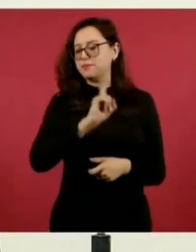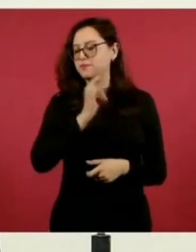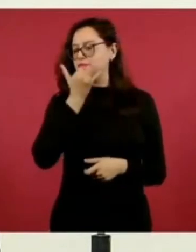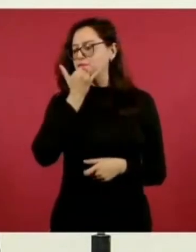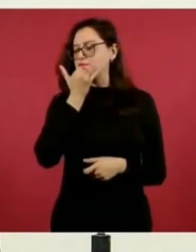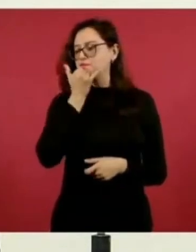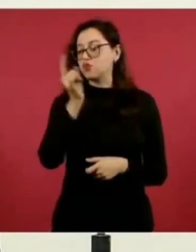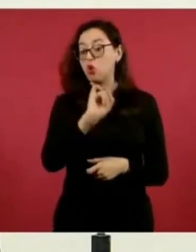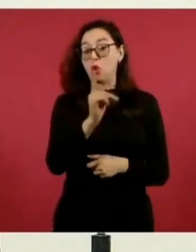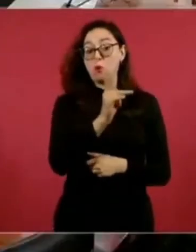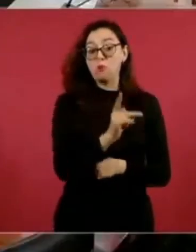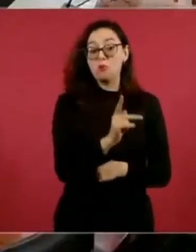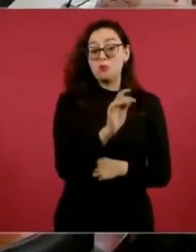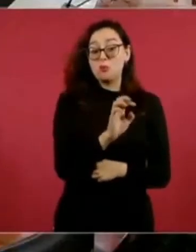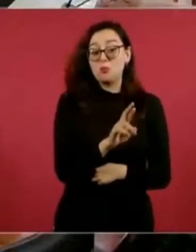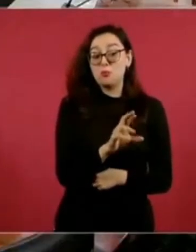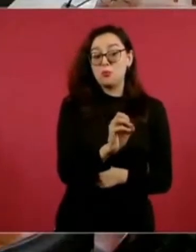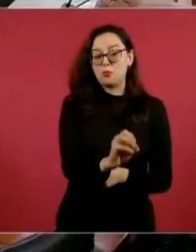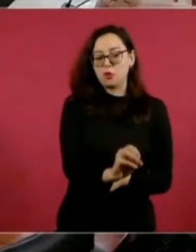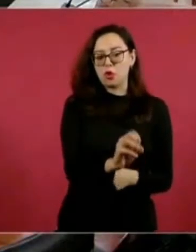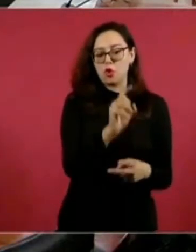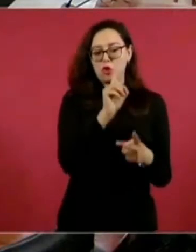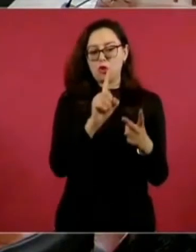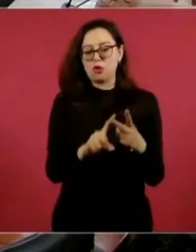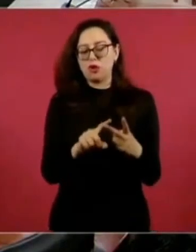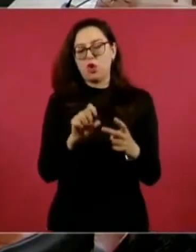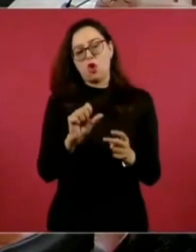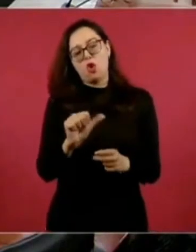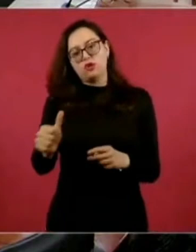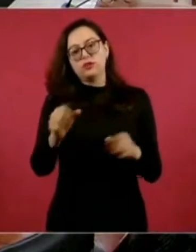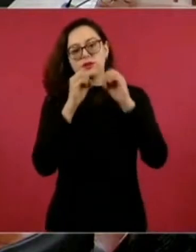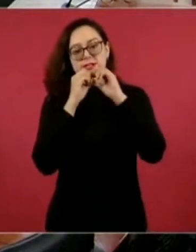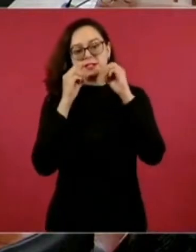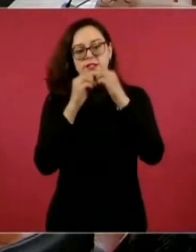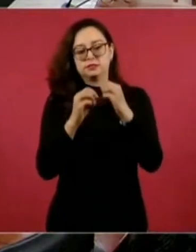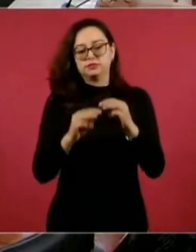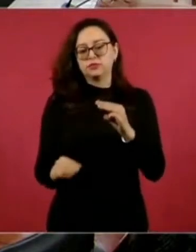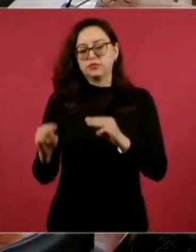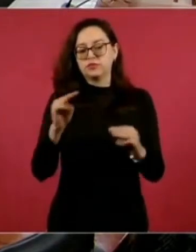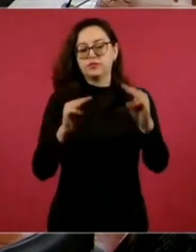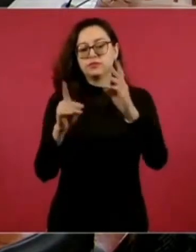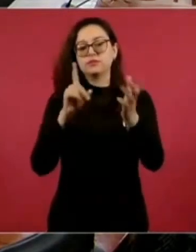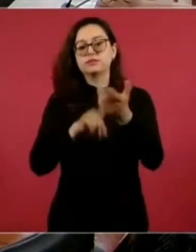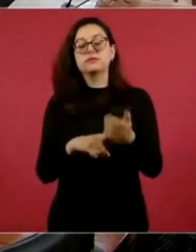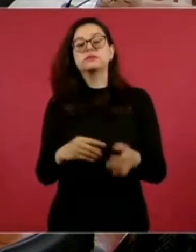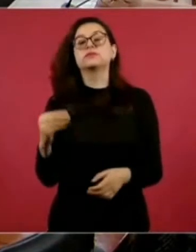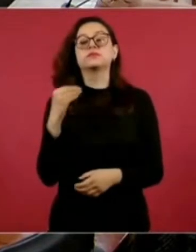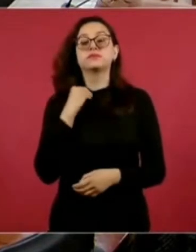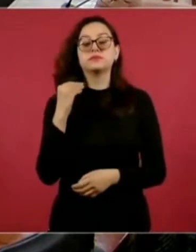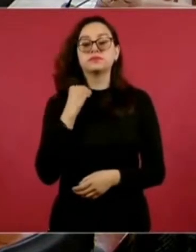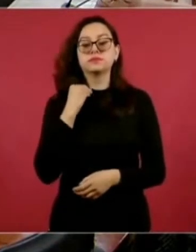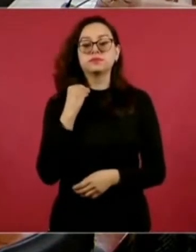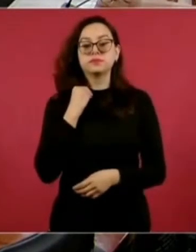y una organización de la montaña de Guerrero, de un abogado,